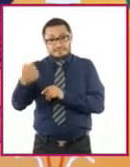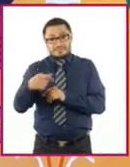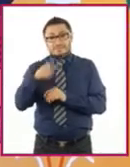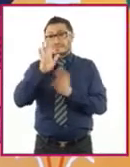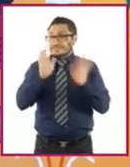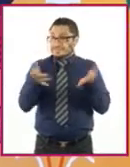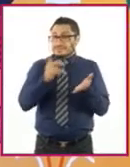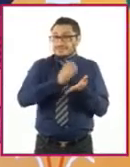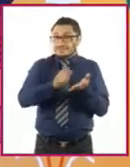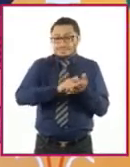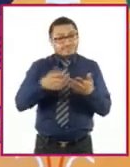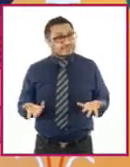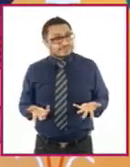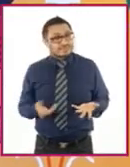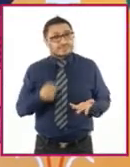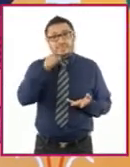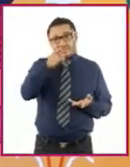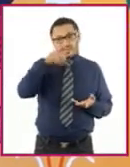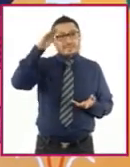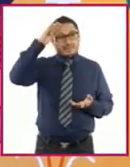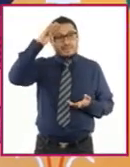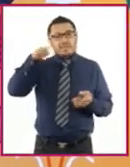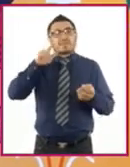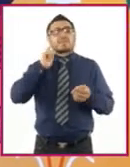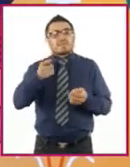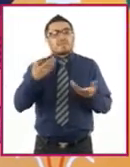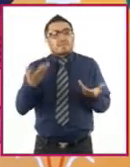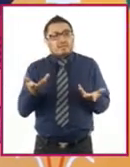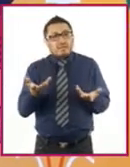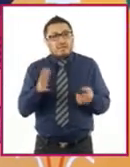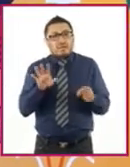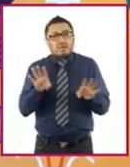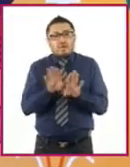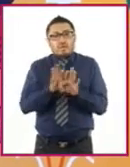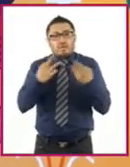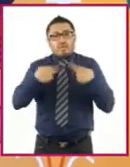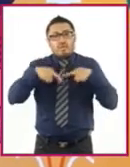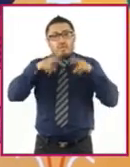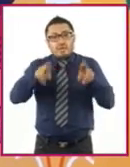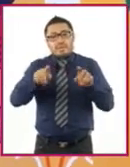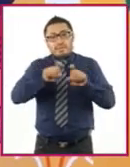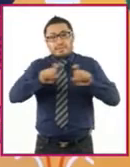nota? ¿Ya pensaron qué situación podrían representar con la ecuación?